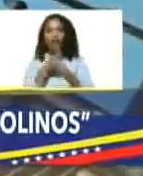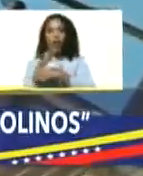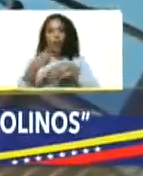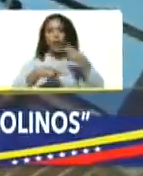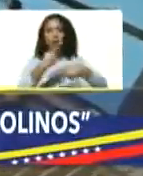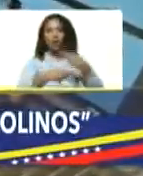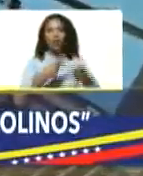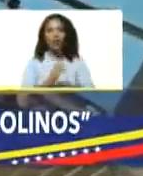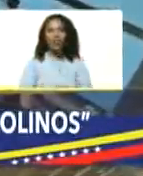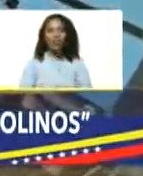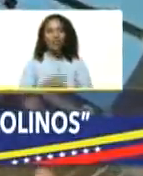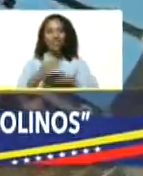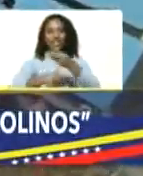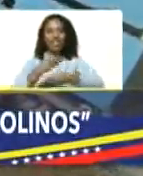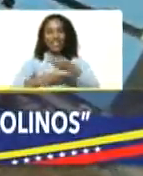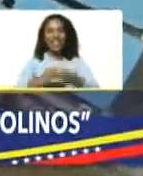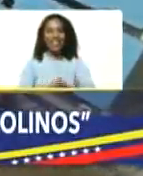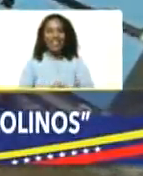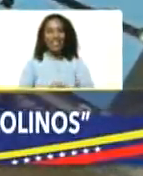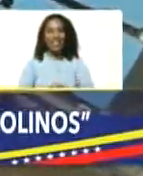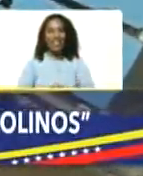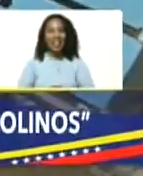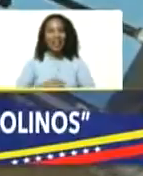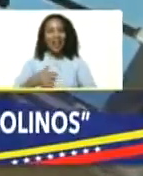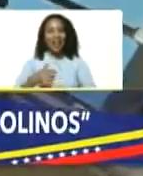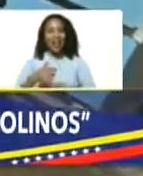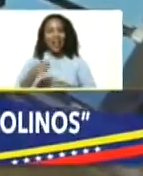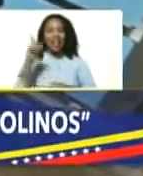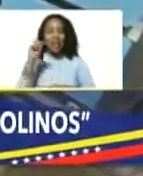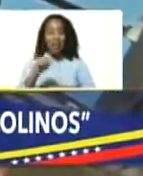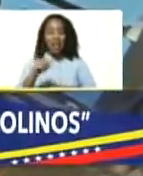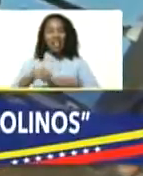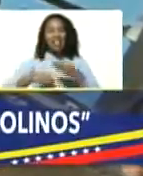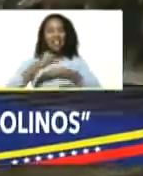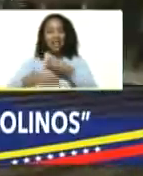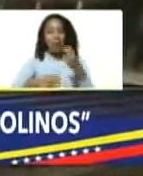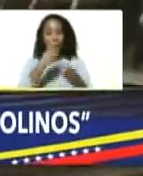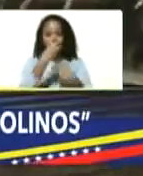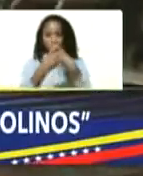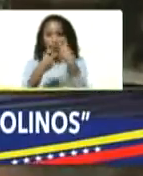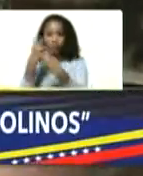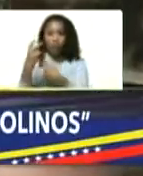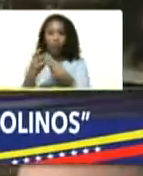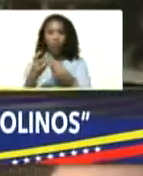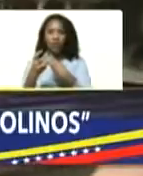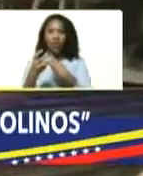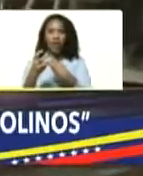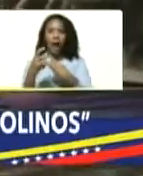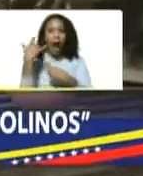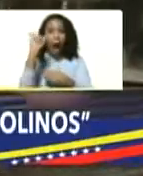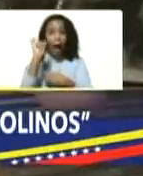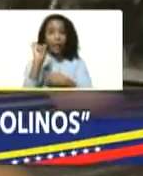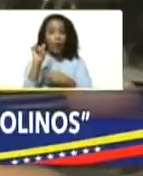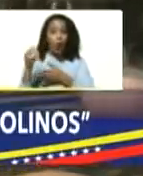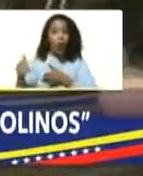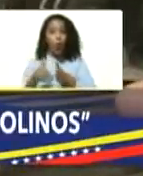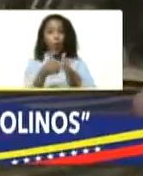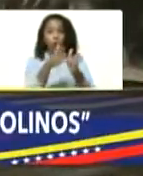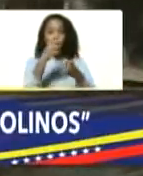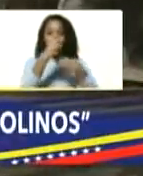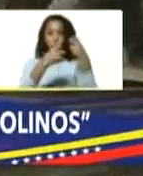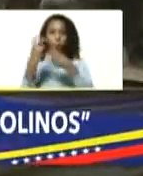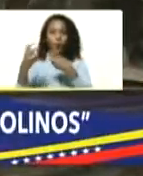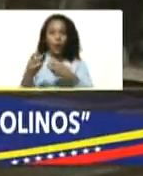pueblo que se sustenta ciudadano presidente y también hicimos un recorrido un recorrido hay una ruta turística muy